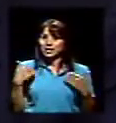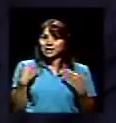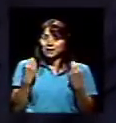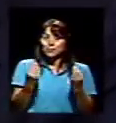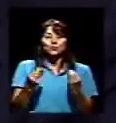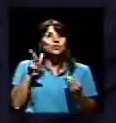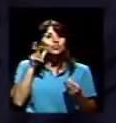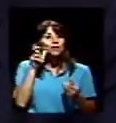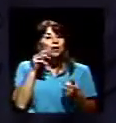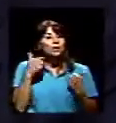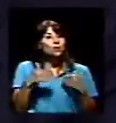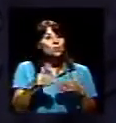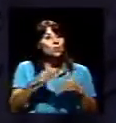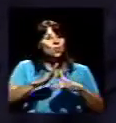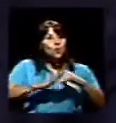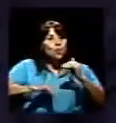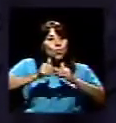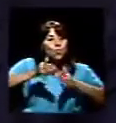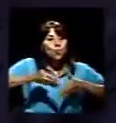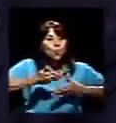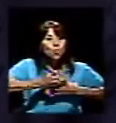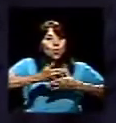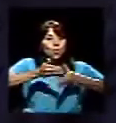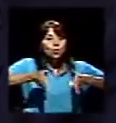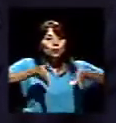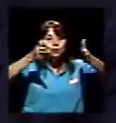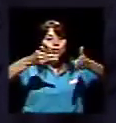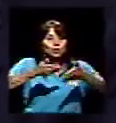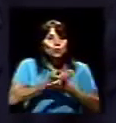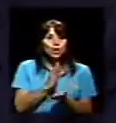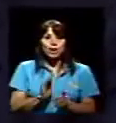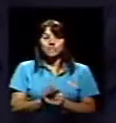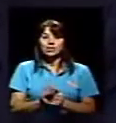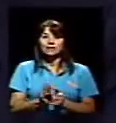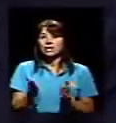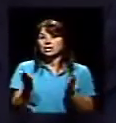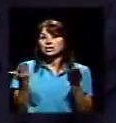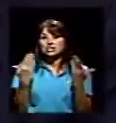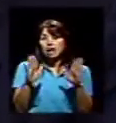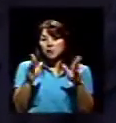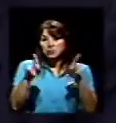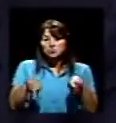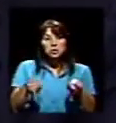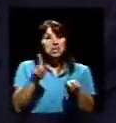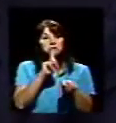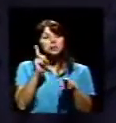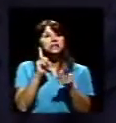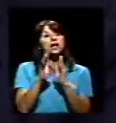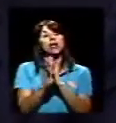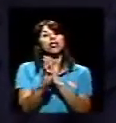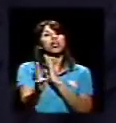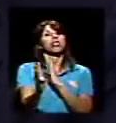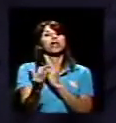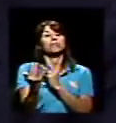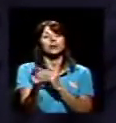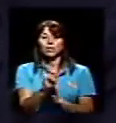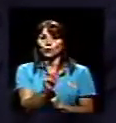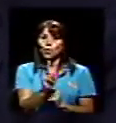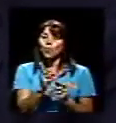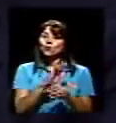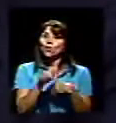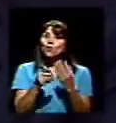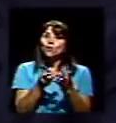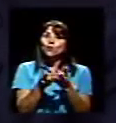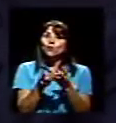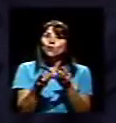listas de espera, porque realmente ese es el fin último que se tiene. Pero concretamente la situación financiera de la caja, también lo que se ha planteado es que